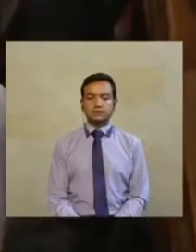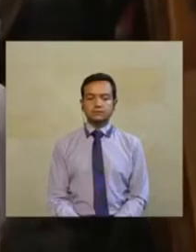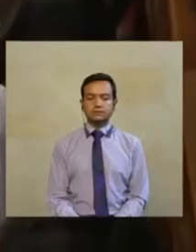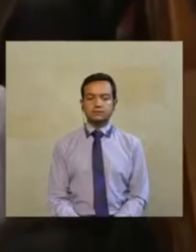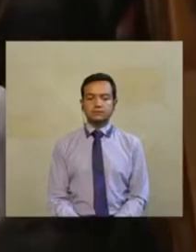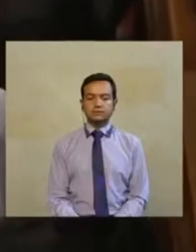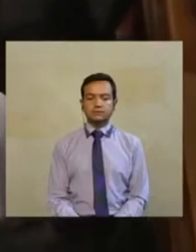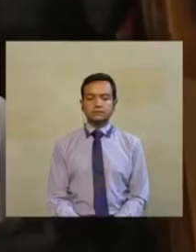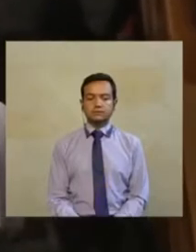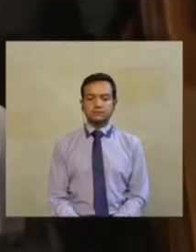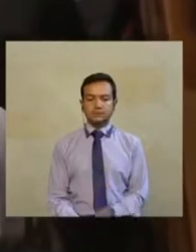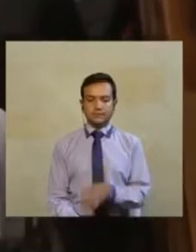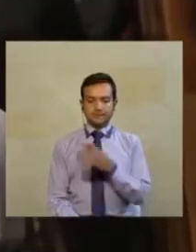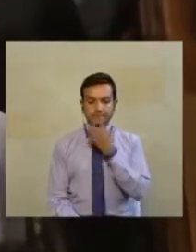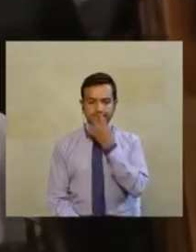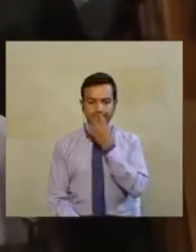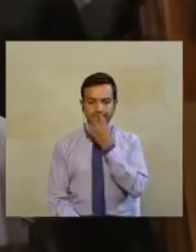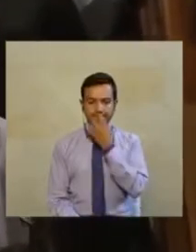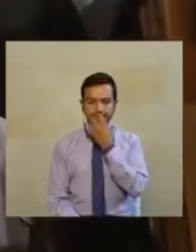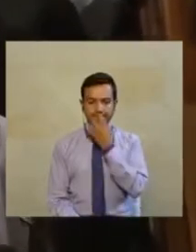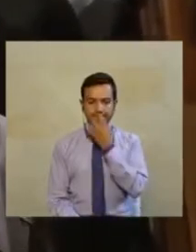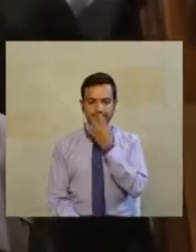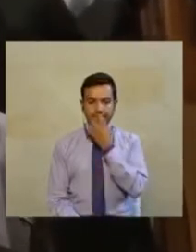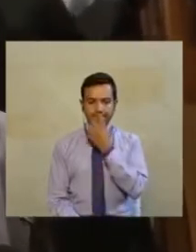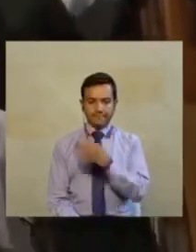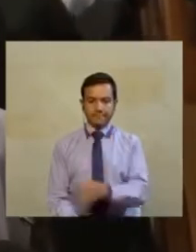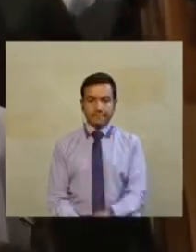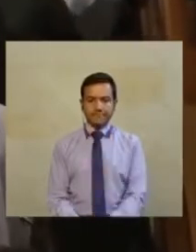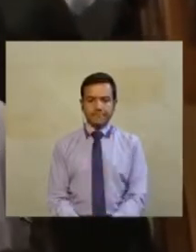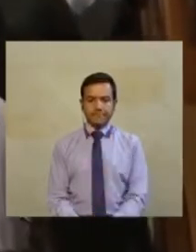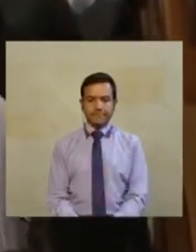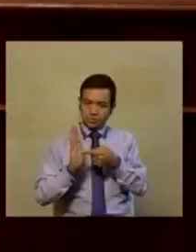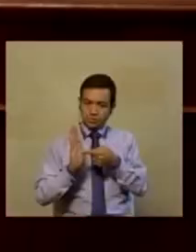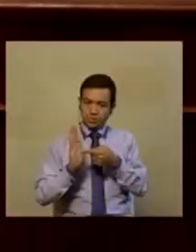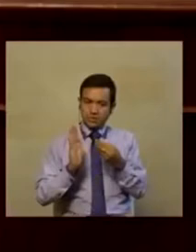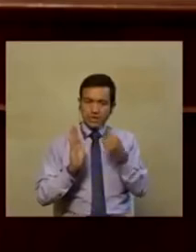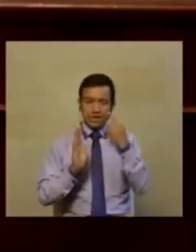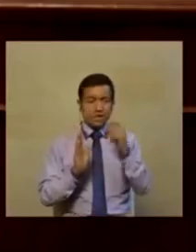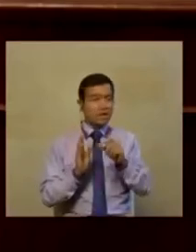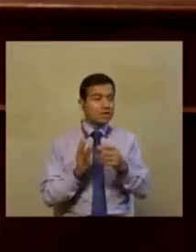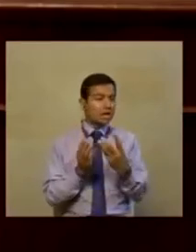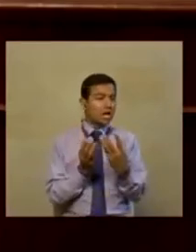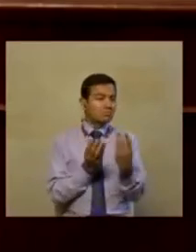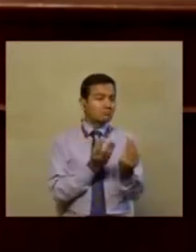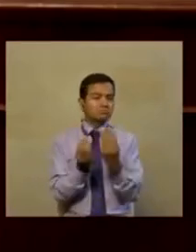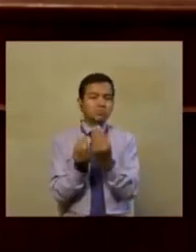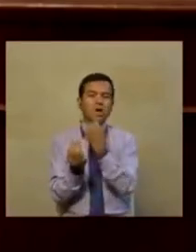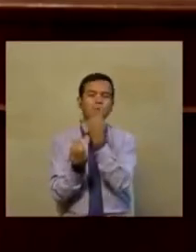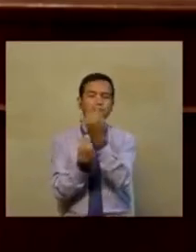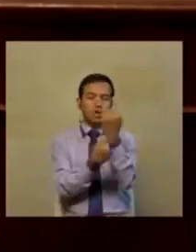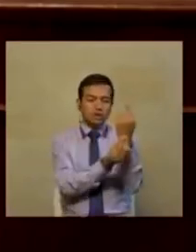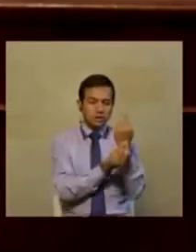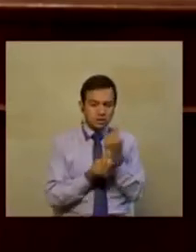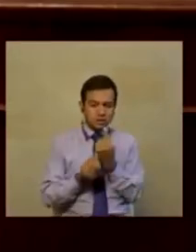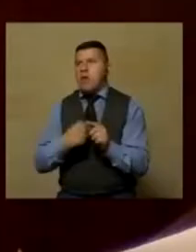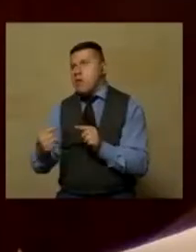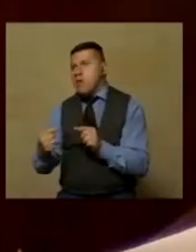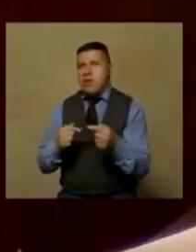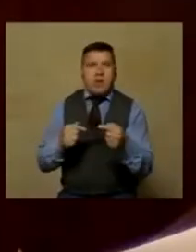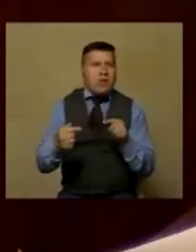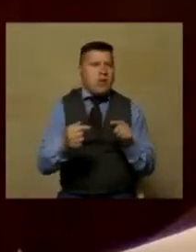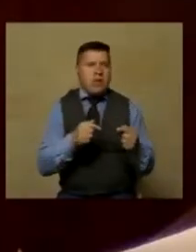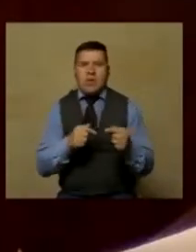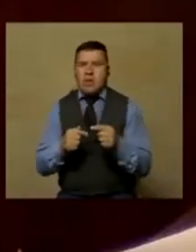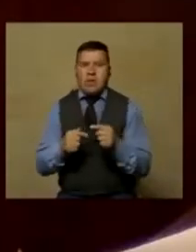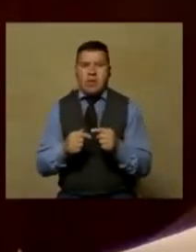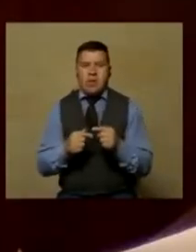otorgaron, como acto simbólico, un pergamino y una flor a cada vocero infantil. En las intervenciones se escuchó a los representantes de la Mesa